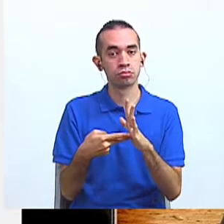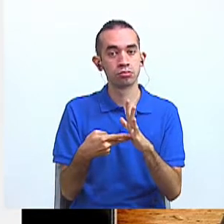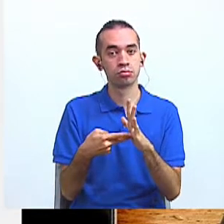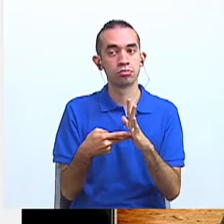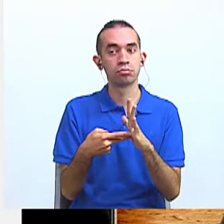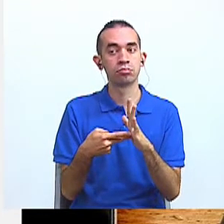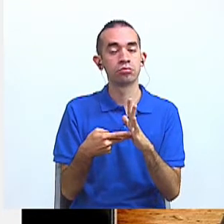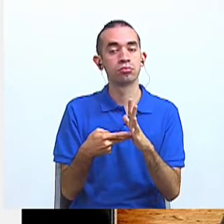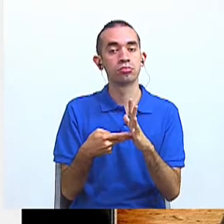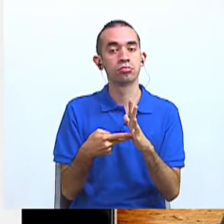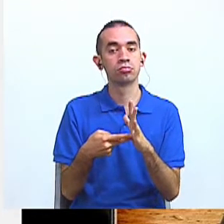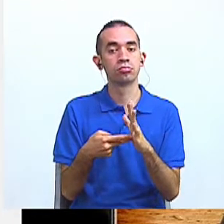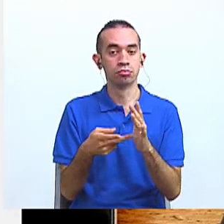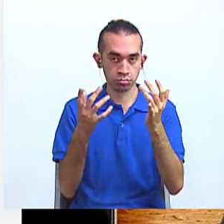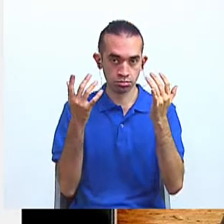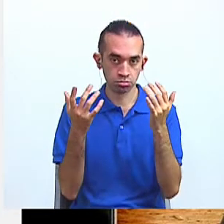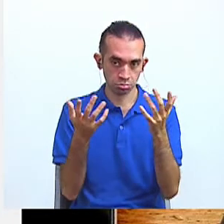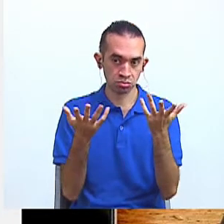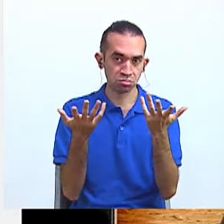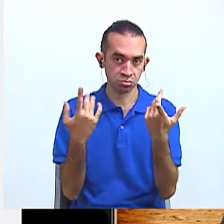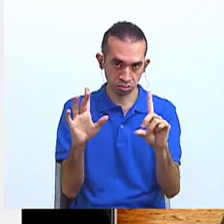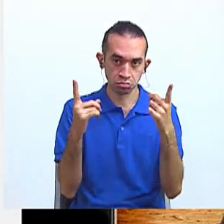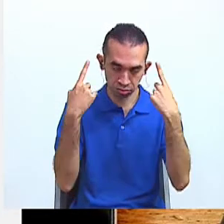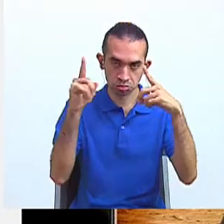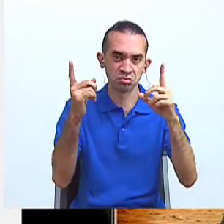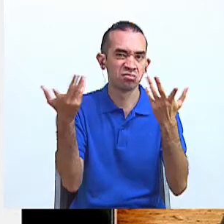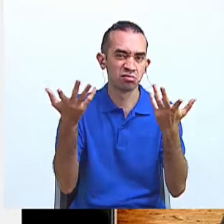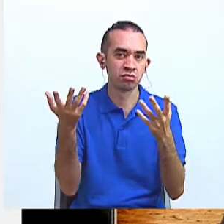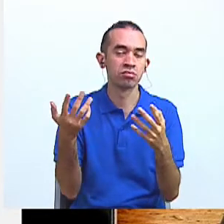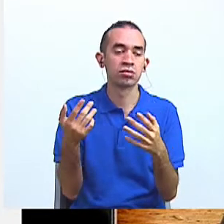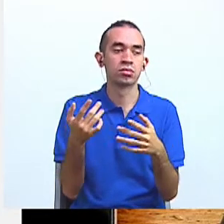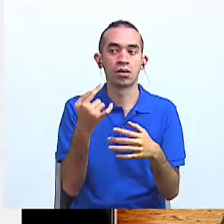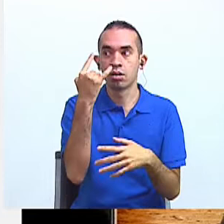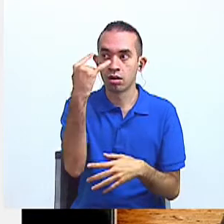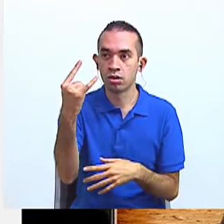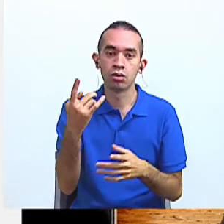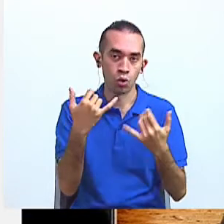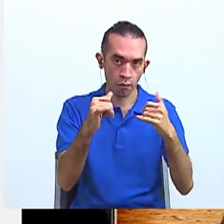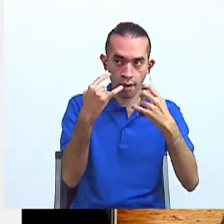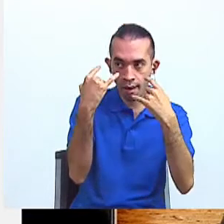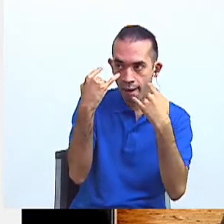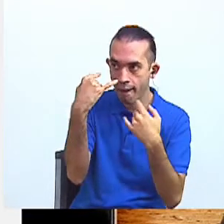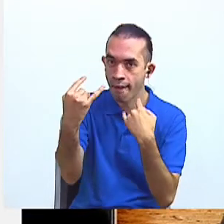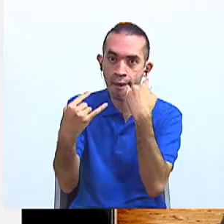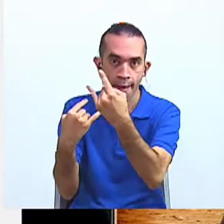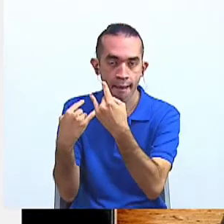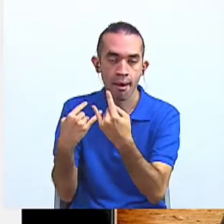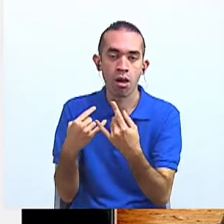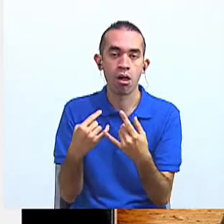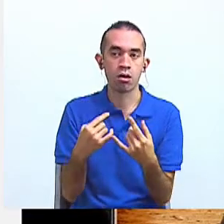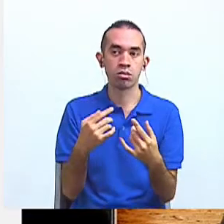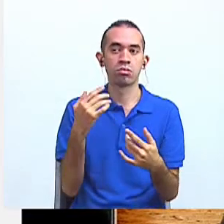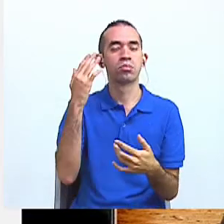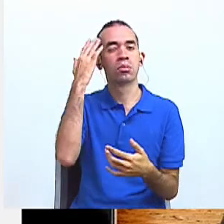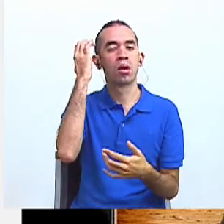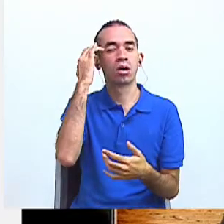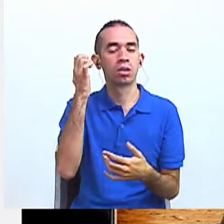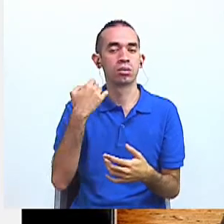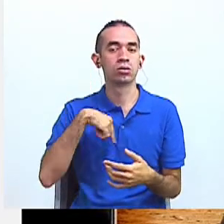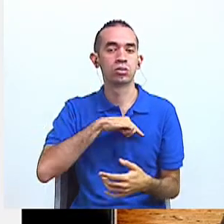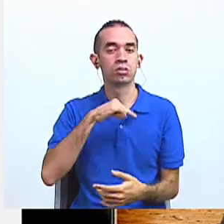atraer y sigue atrayendo porque nos da el interés de